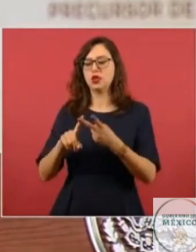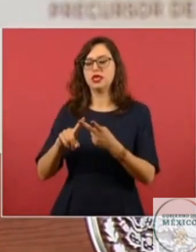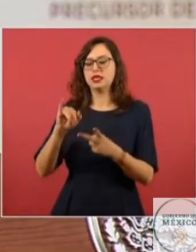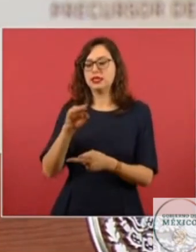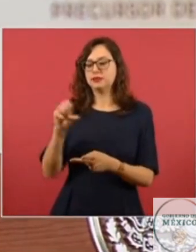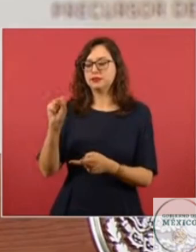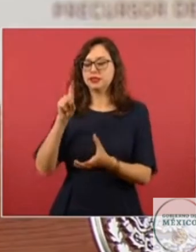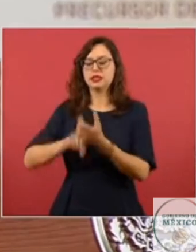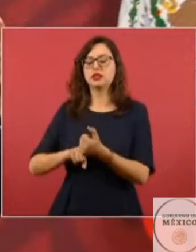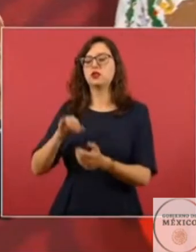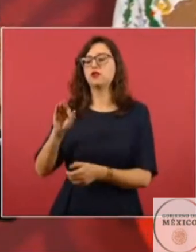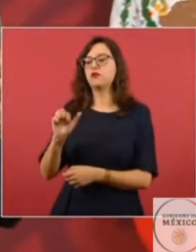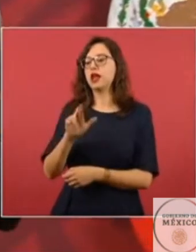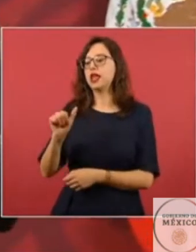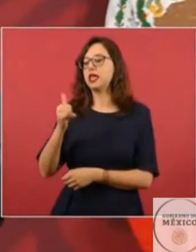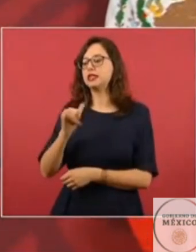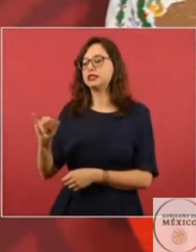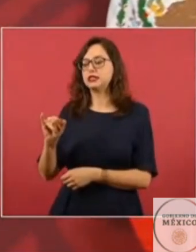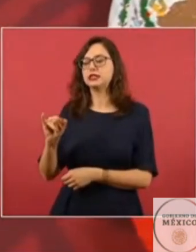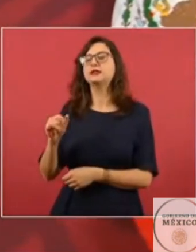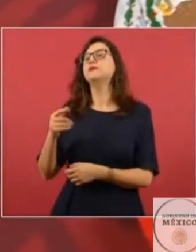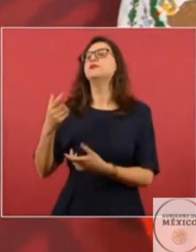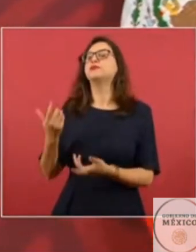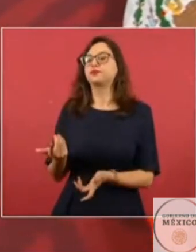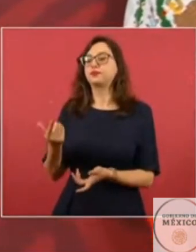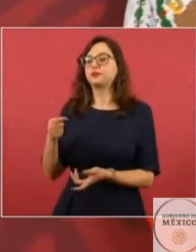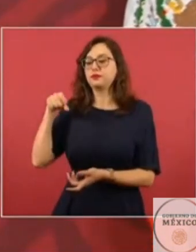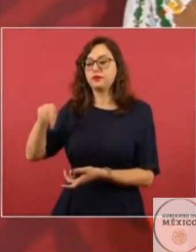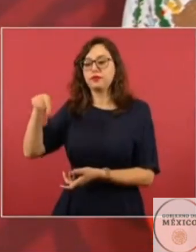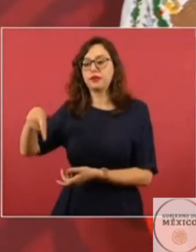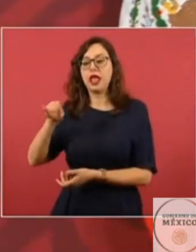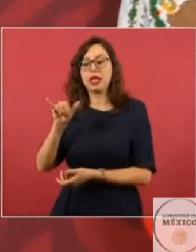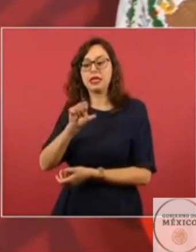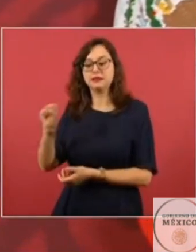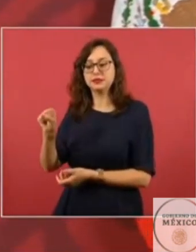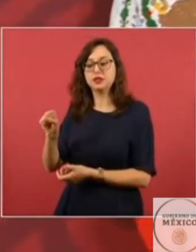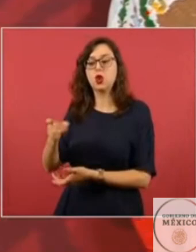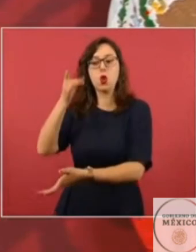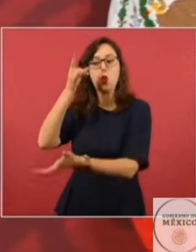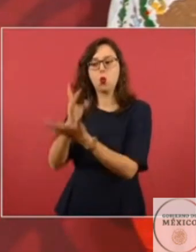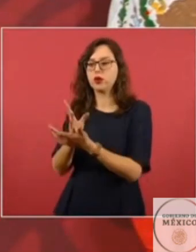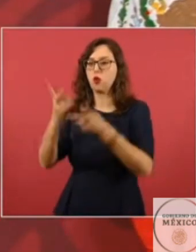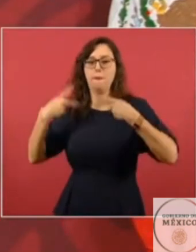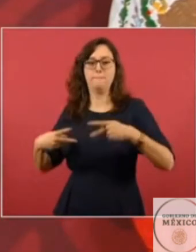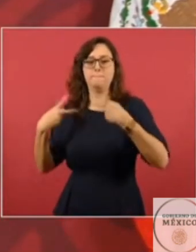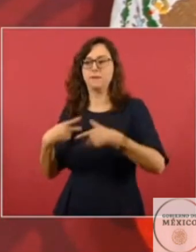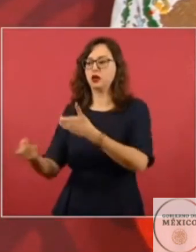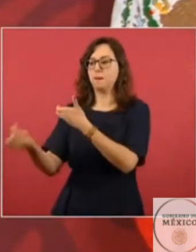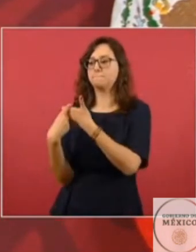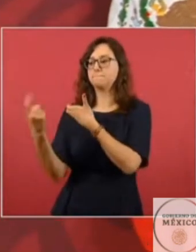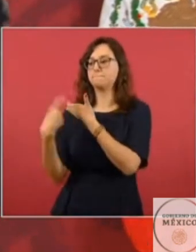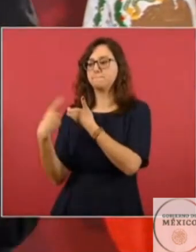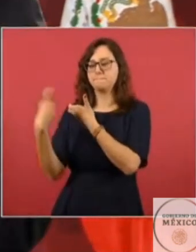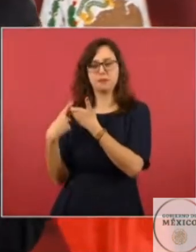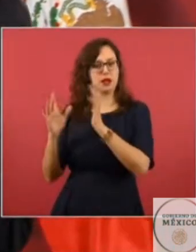Social. El Seguro Social solo atendía a los derechohabientes, y en aquel entonces se decide crear